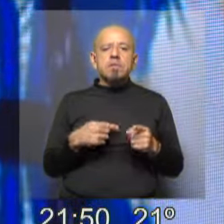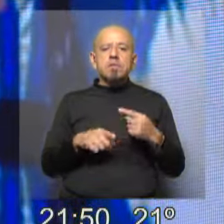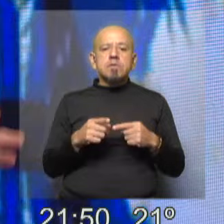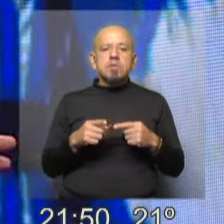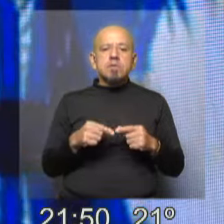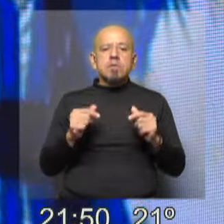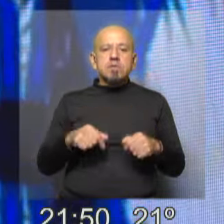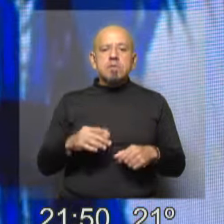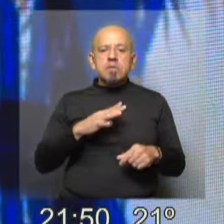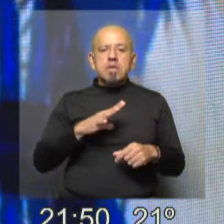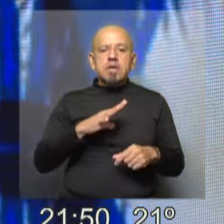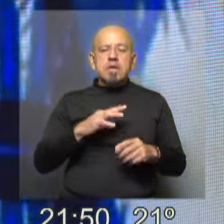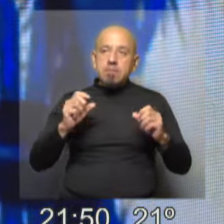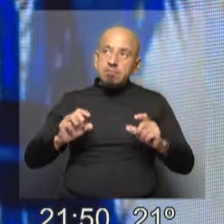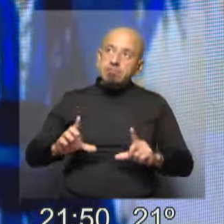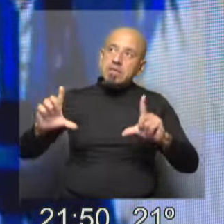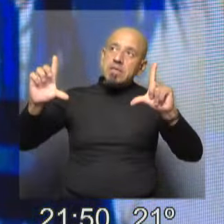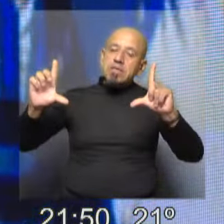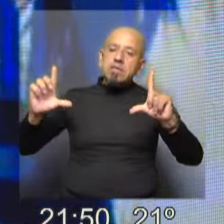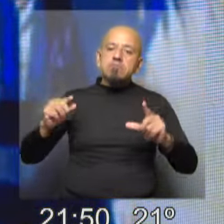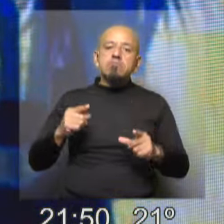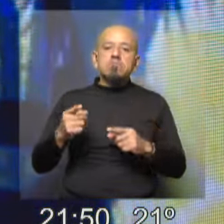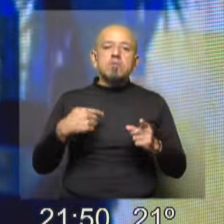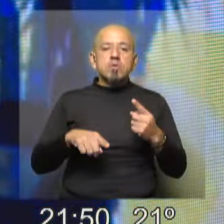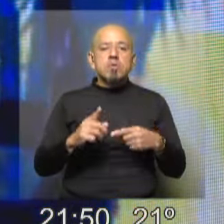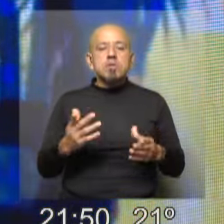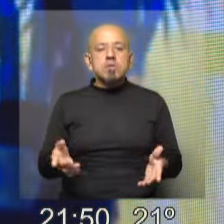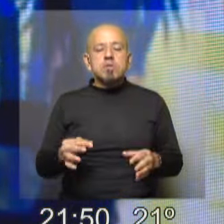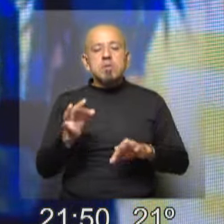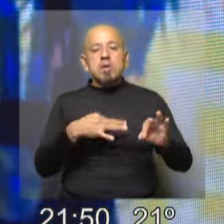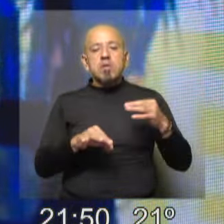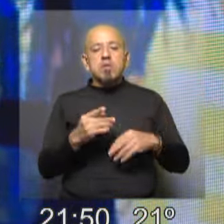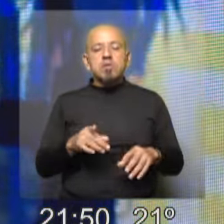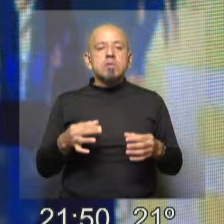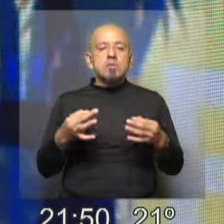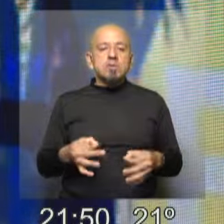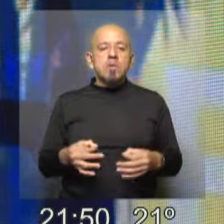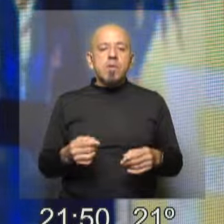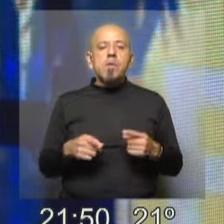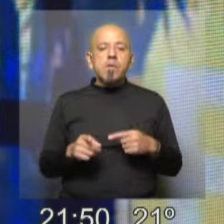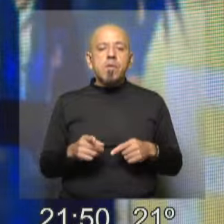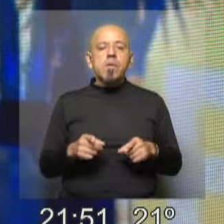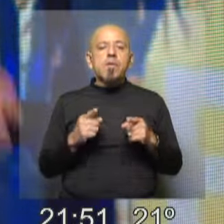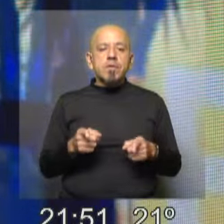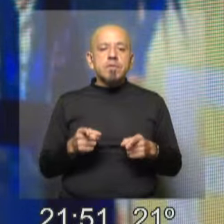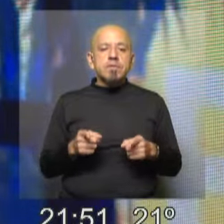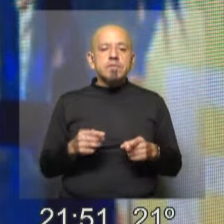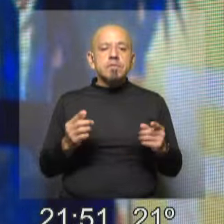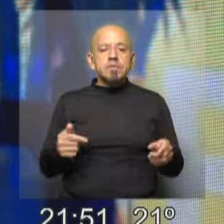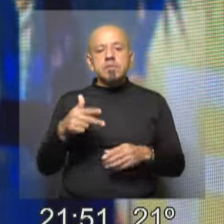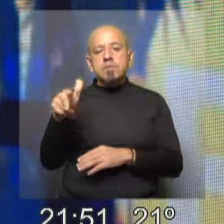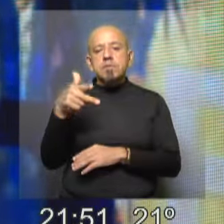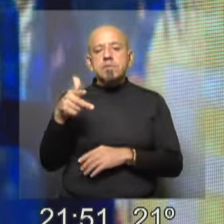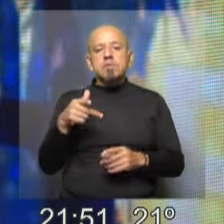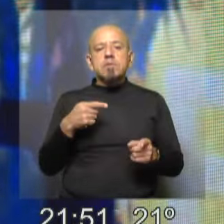como, bueno, tenemos la pantalla, el teatro es divino, era como todo ideal, y bueno, dije, bueno, vamos a filmarlo, vamos